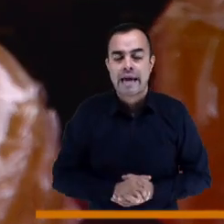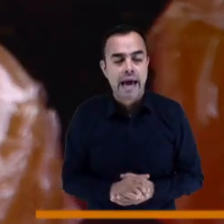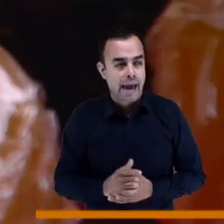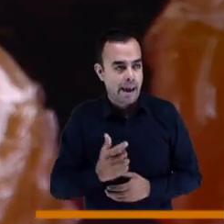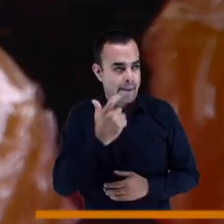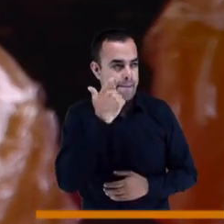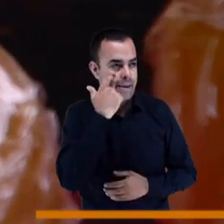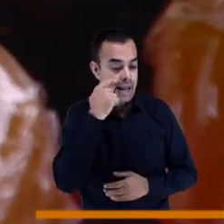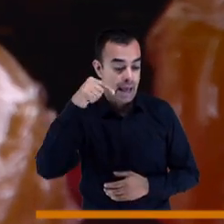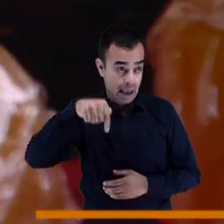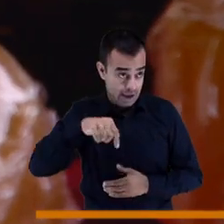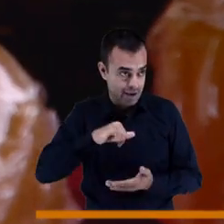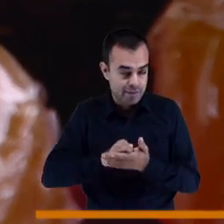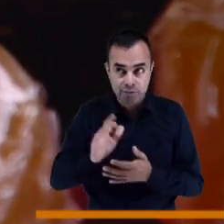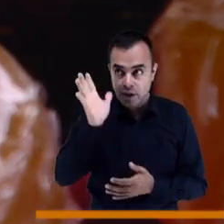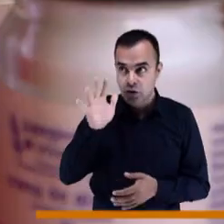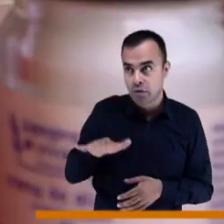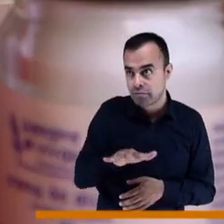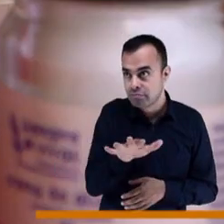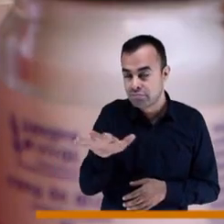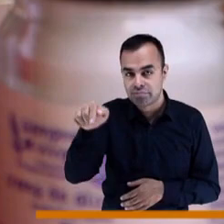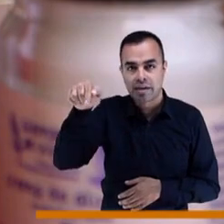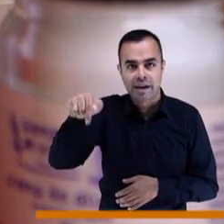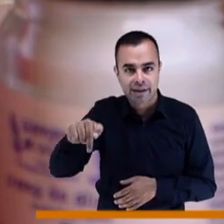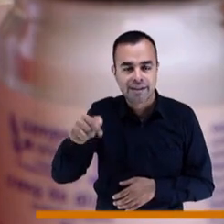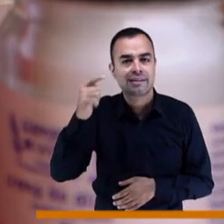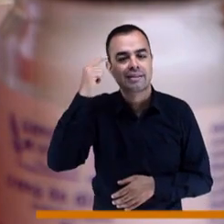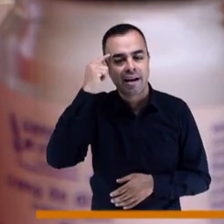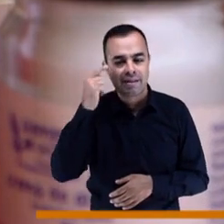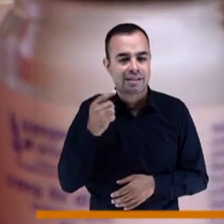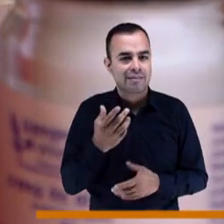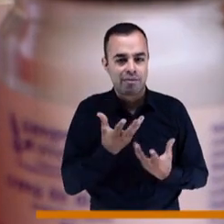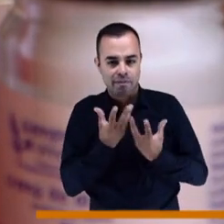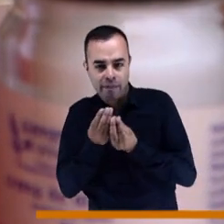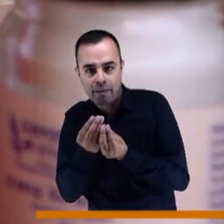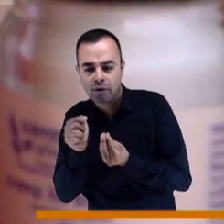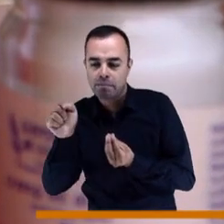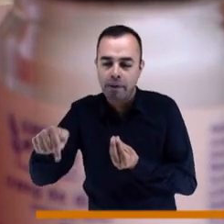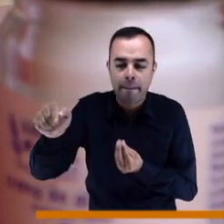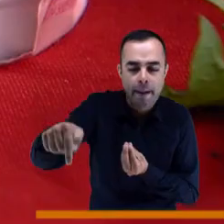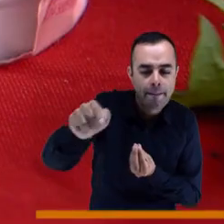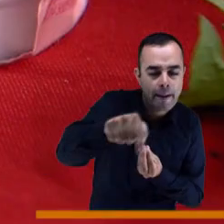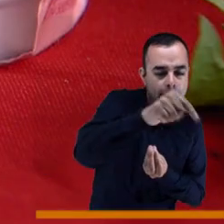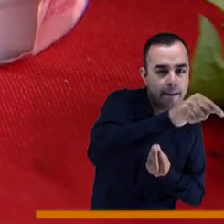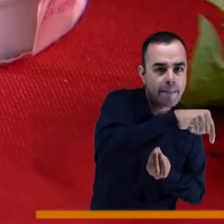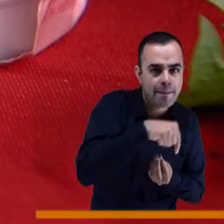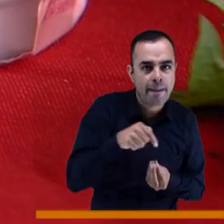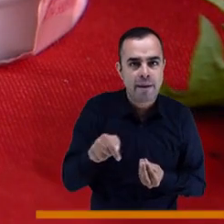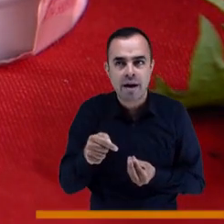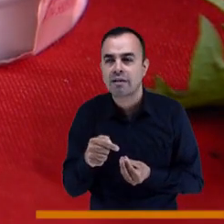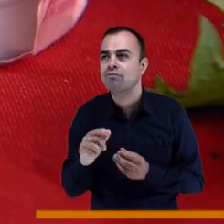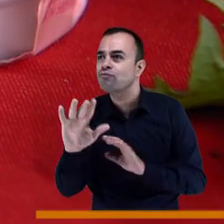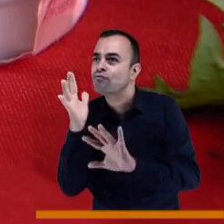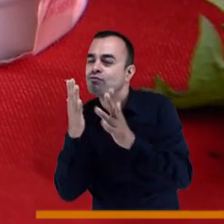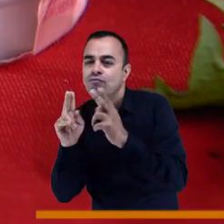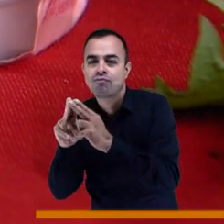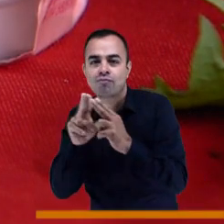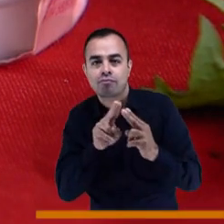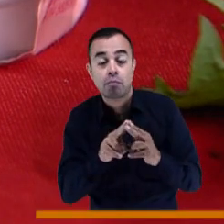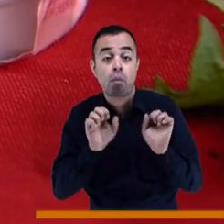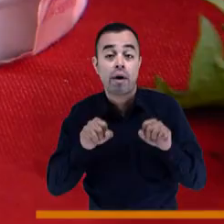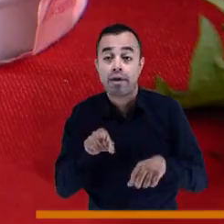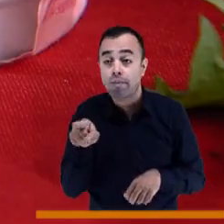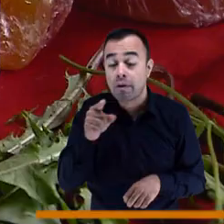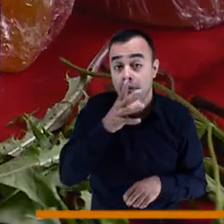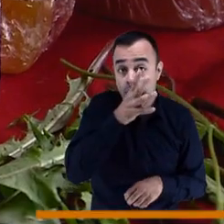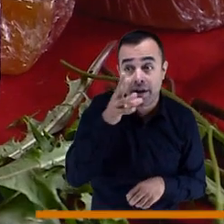Bueno, nosotros los tenemos acá en la vereda porque como hacemos algunas rutas y recorridos, como giras agroecológicas, las podemos encontrar